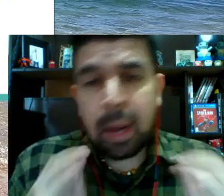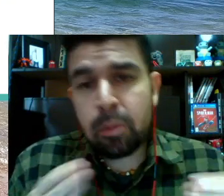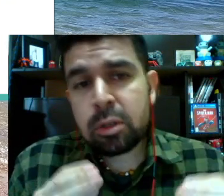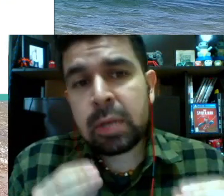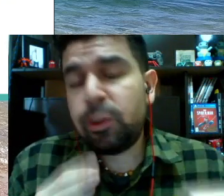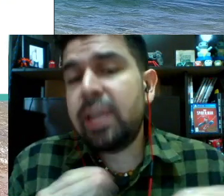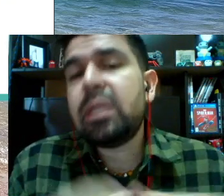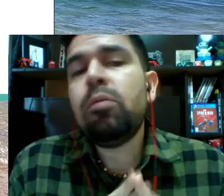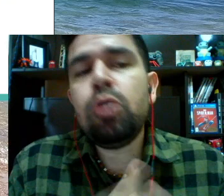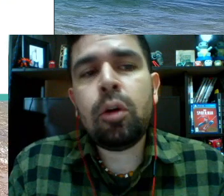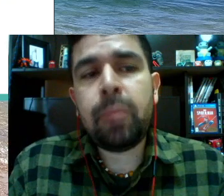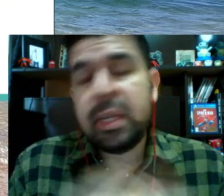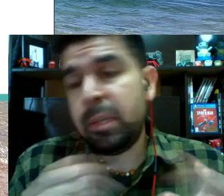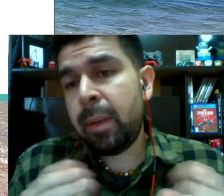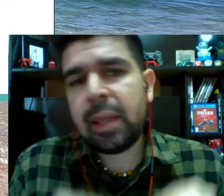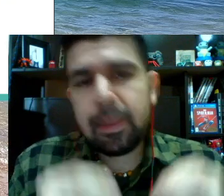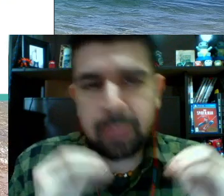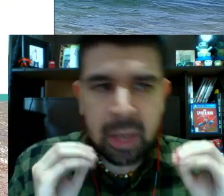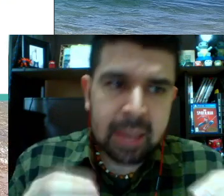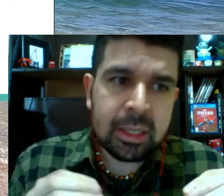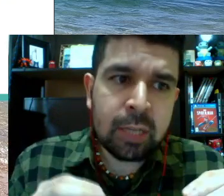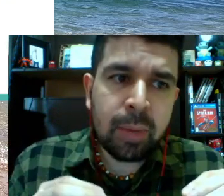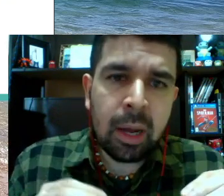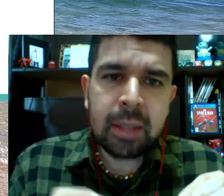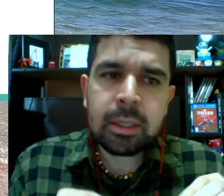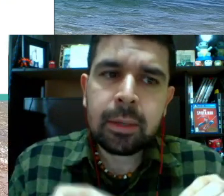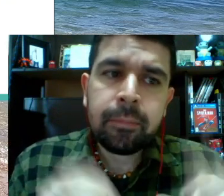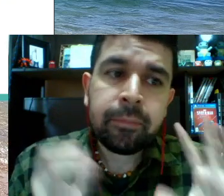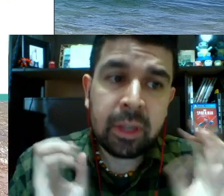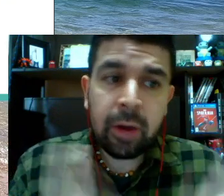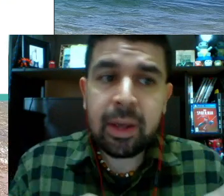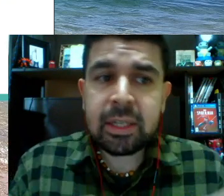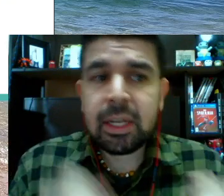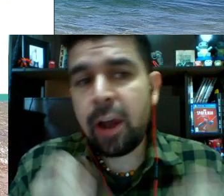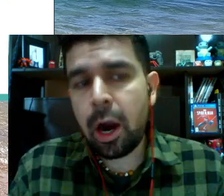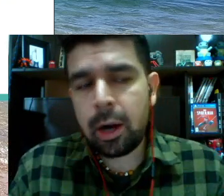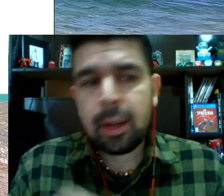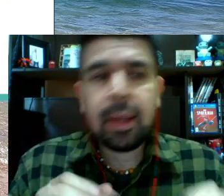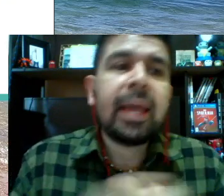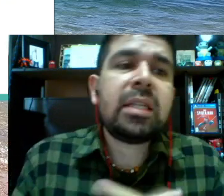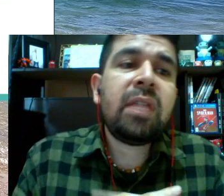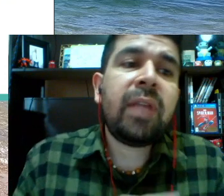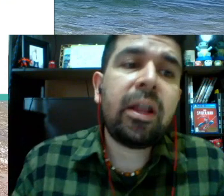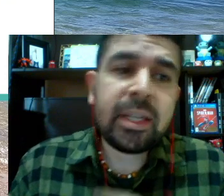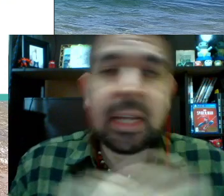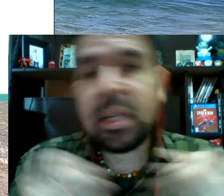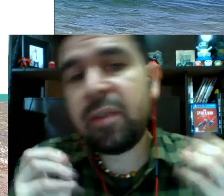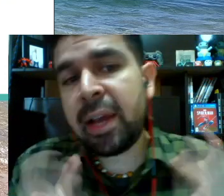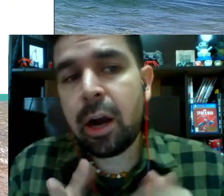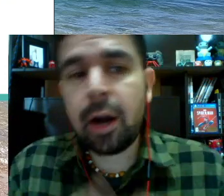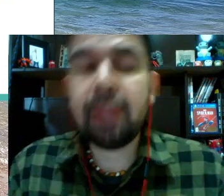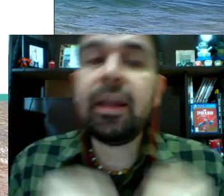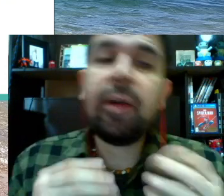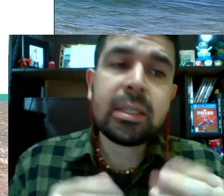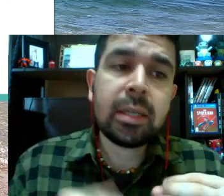veremos que se utiliza mucho principalmente estas palabras de reese de irak que significa de loris que significa